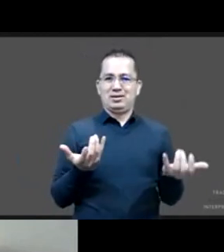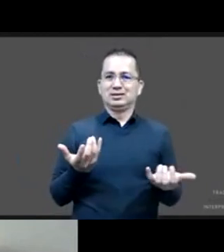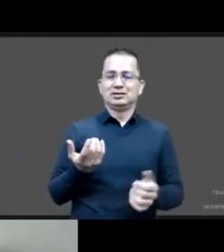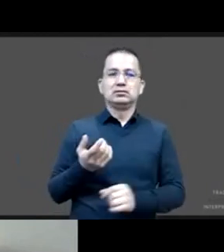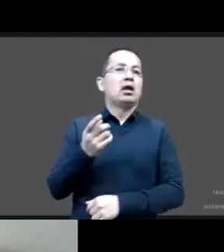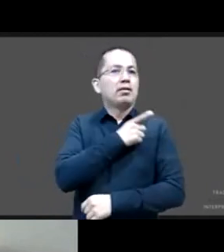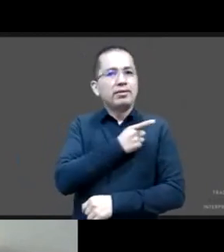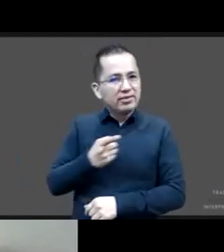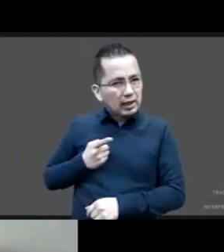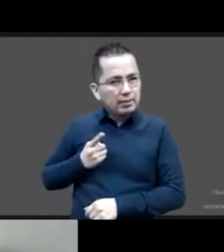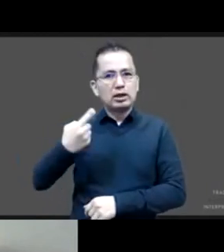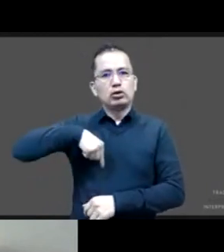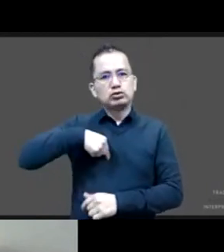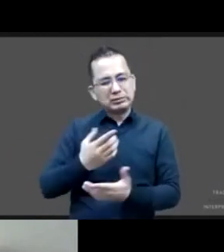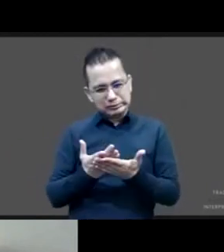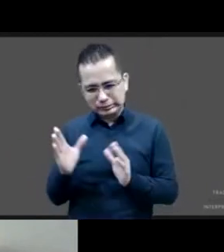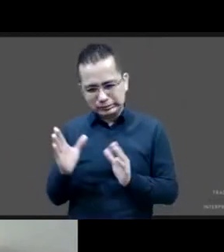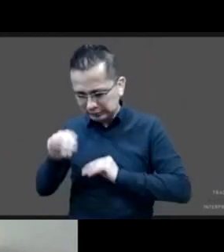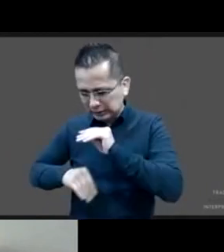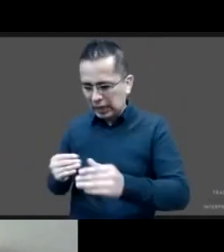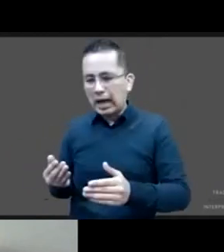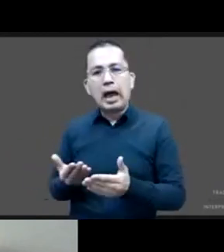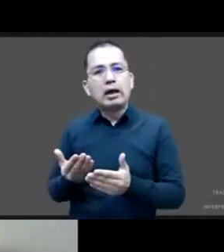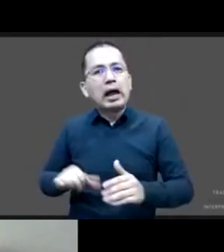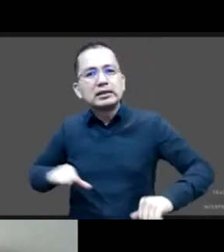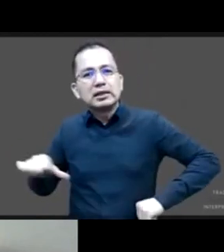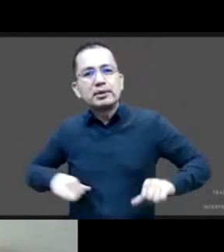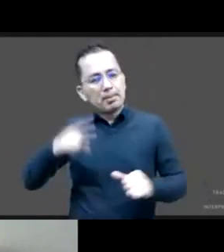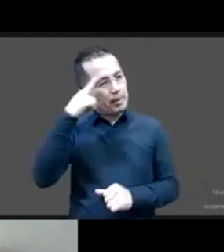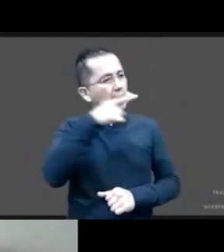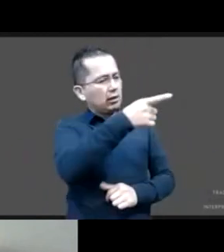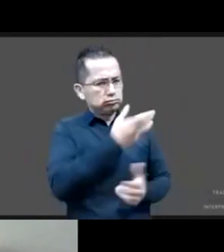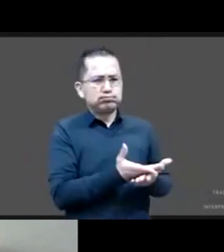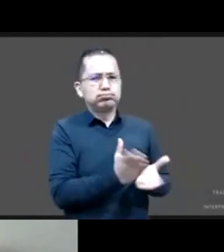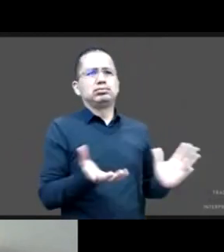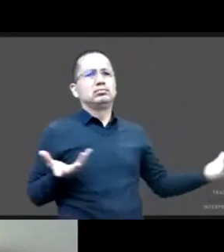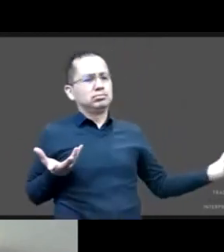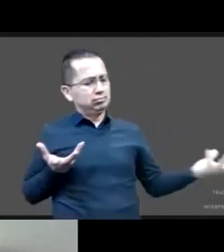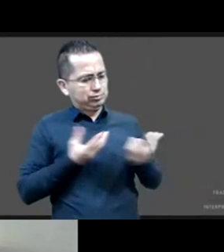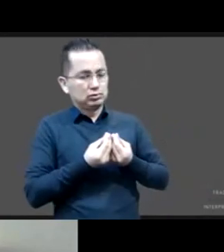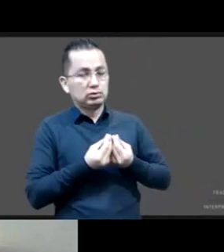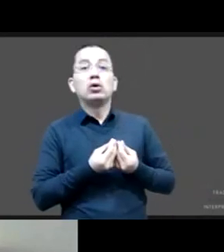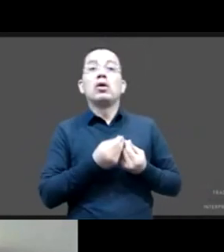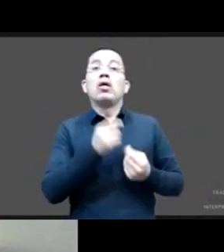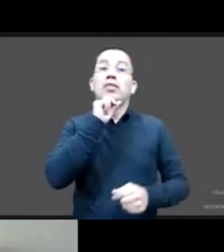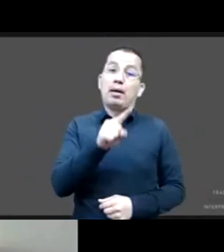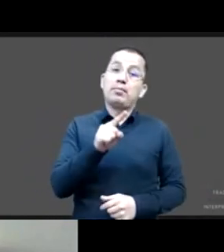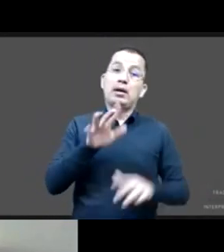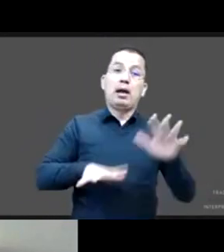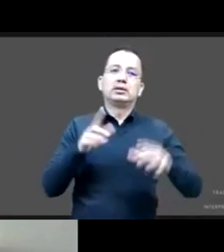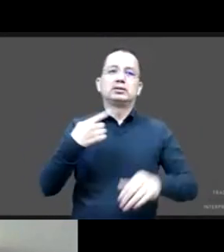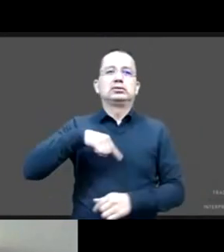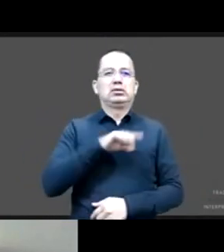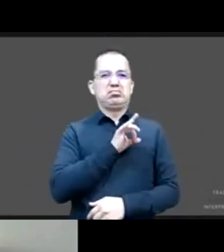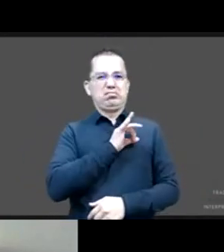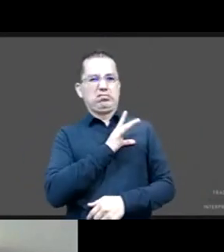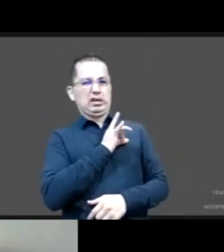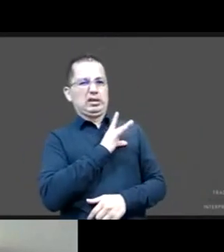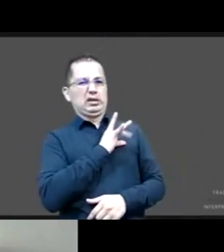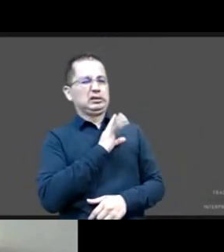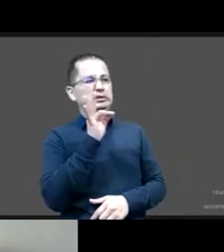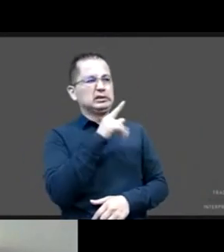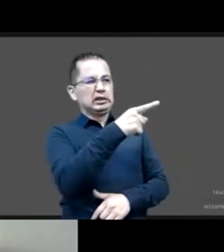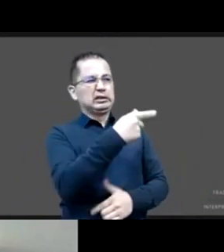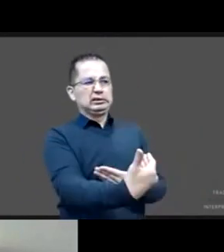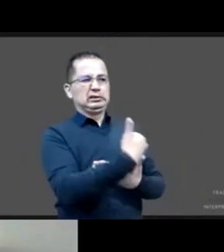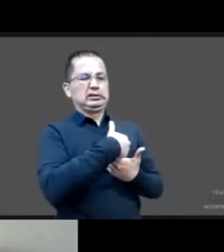apropien de ellos y un poco quitarnos el miedo a veces nos da miedo porque nos ¿no? lo que se dice de ellos de ellas es que nos lo van a destruir